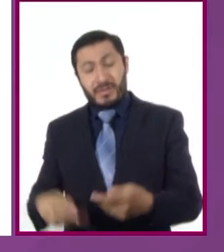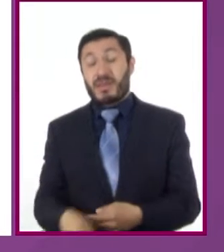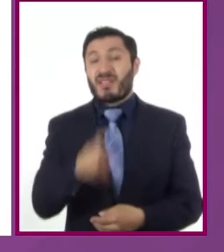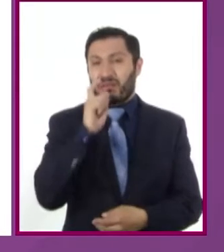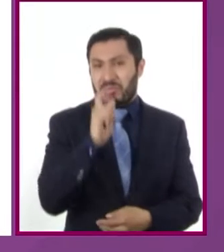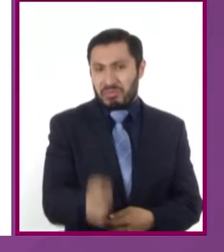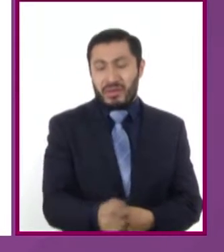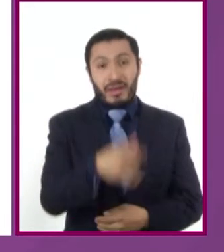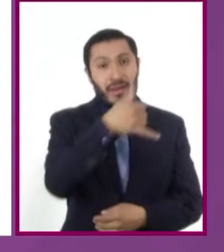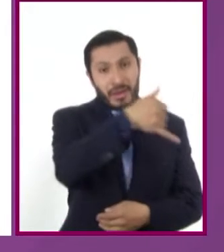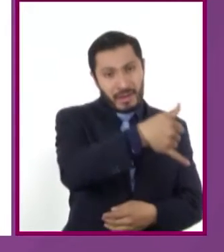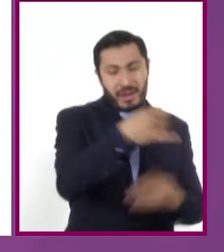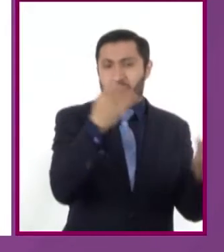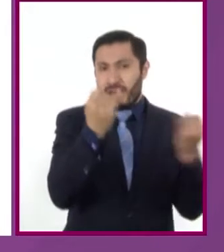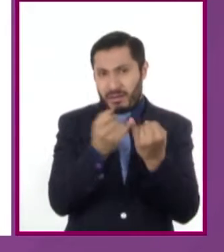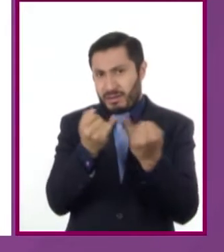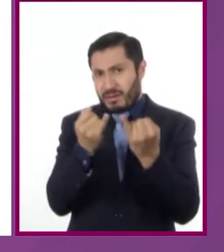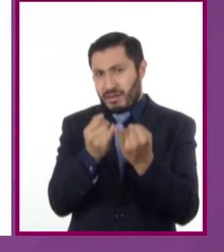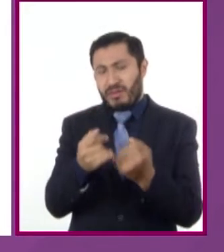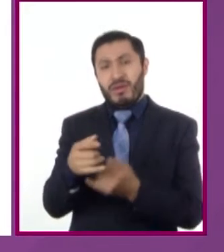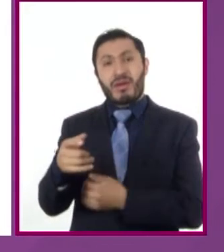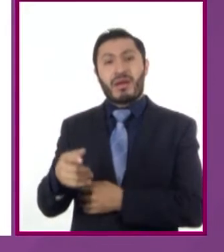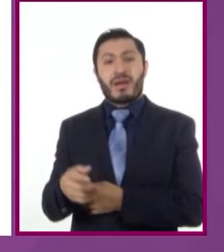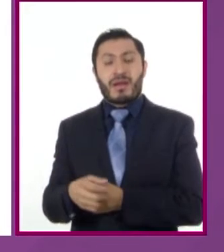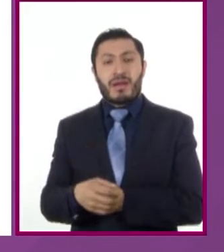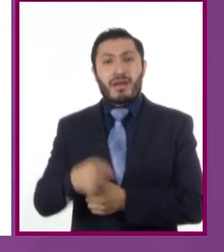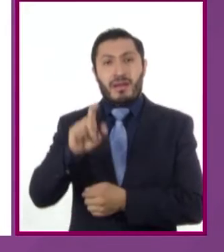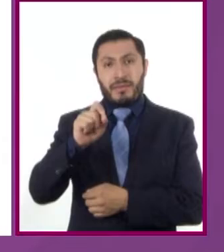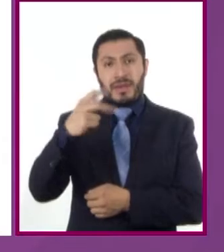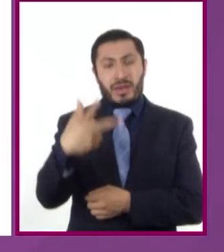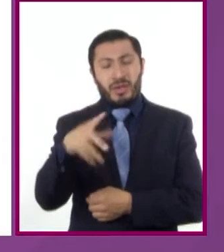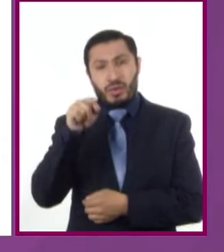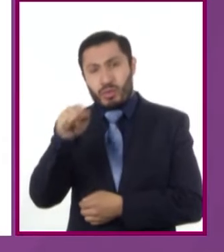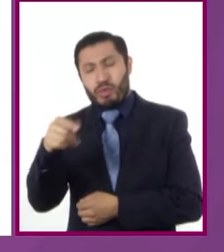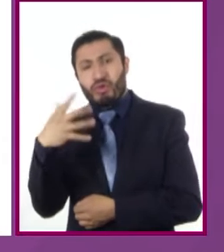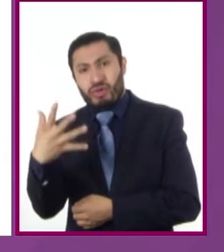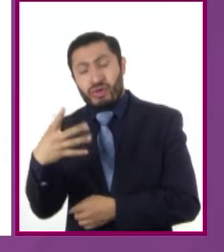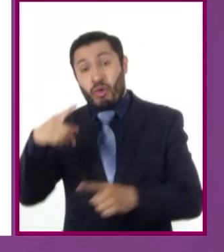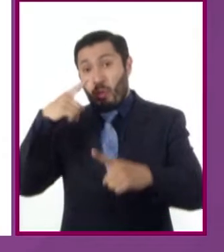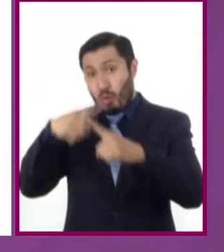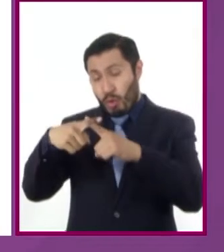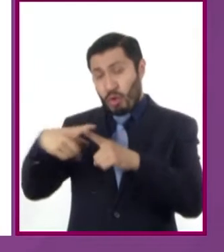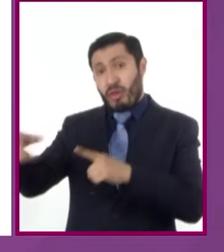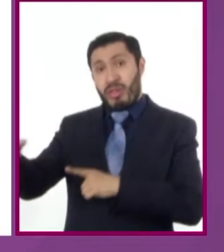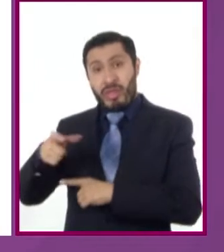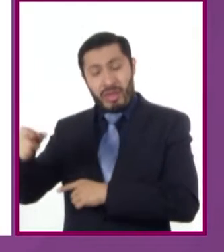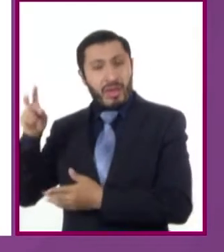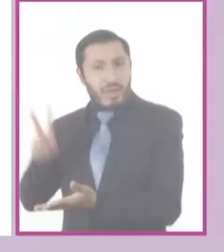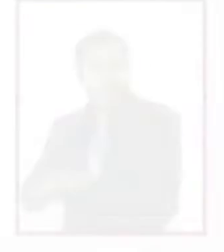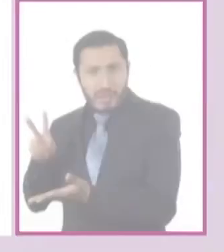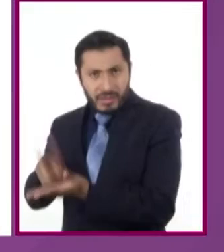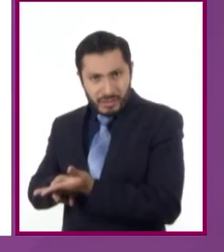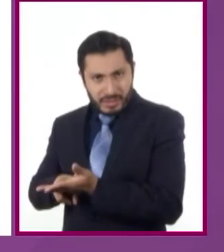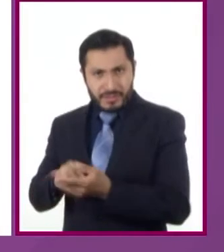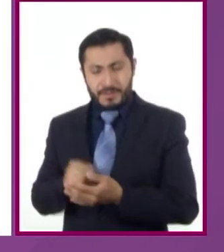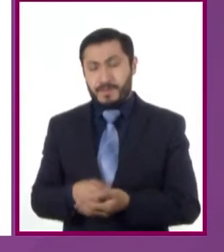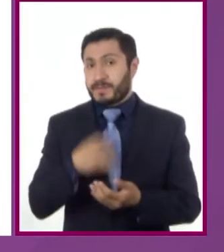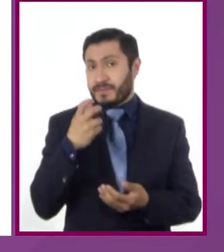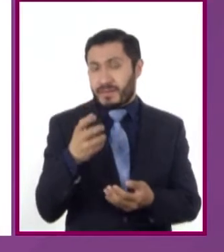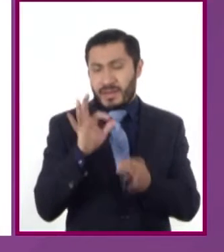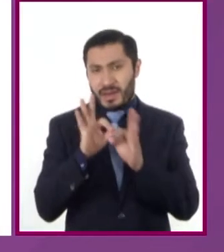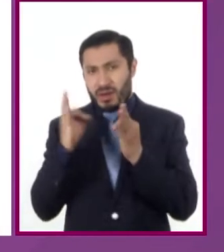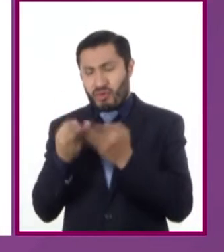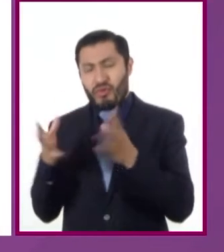es, y es igual al producto de 28.5 por el valor de x. A partir